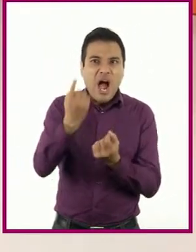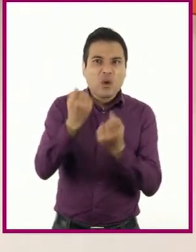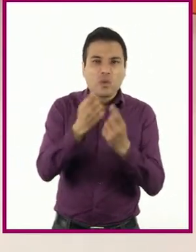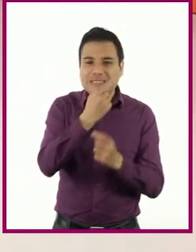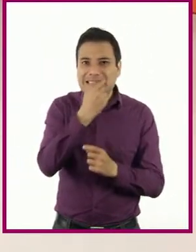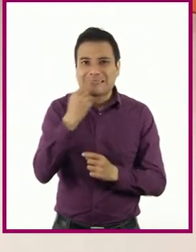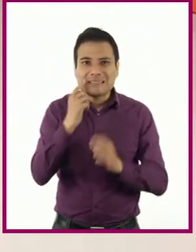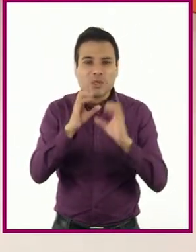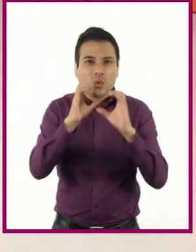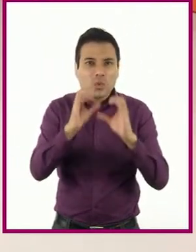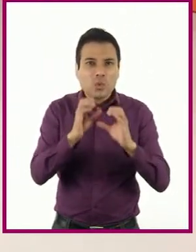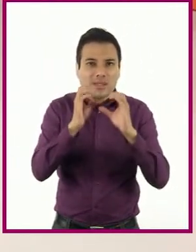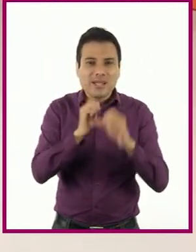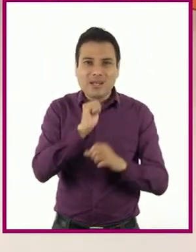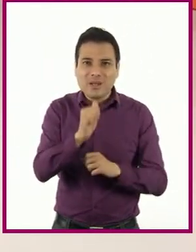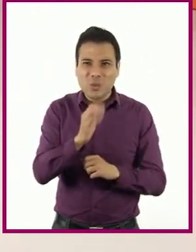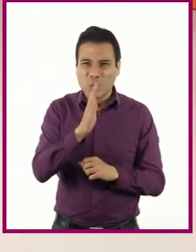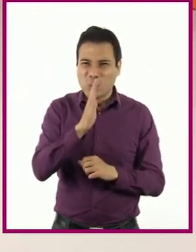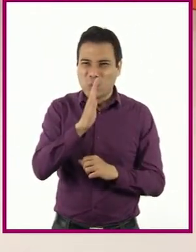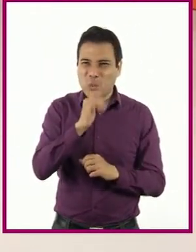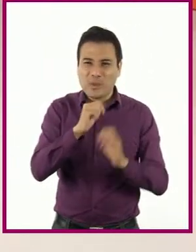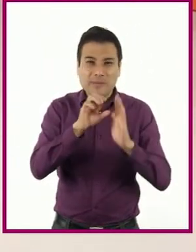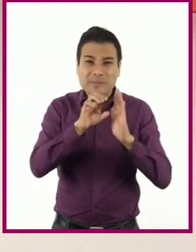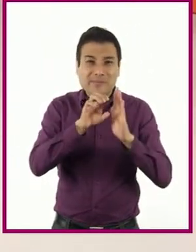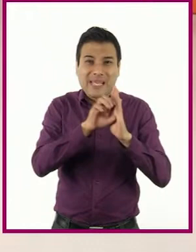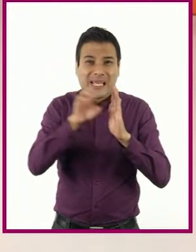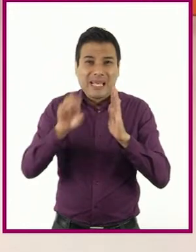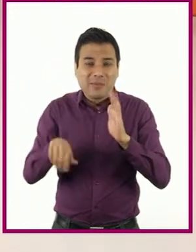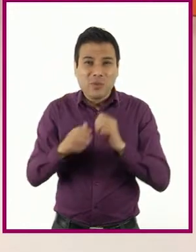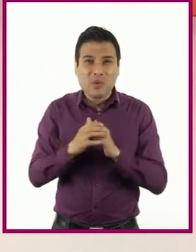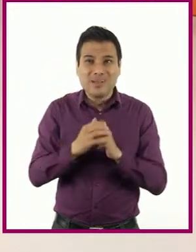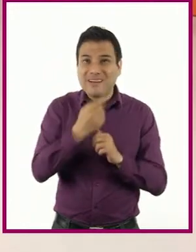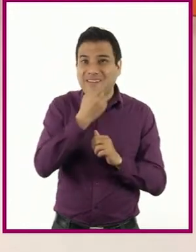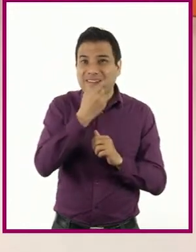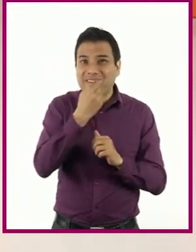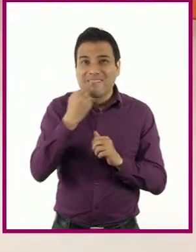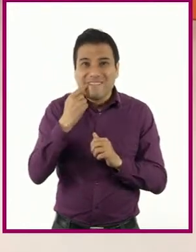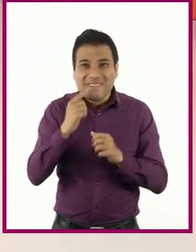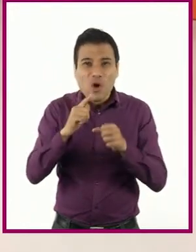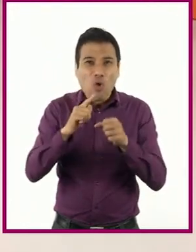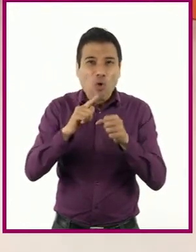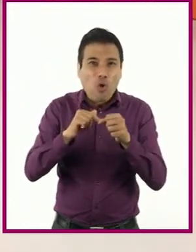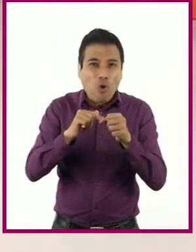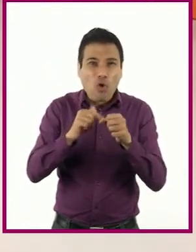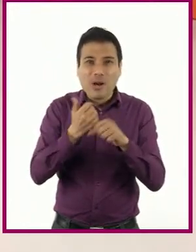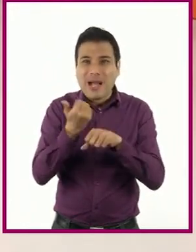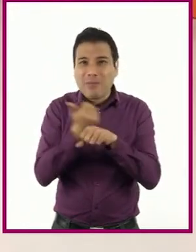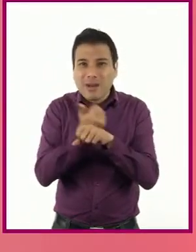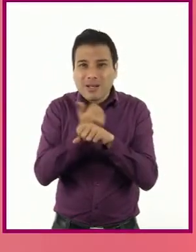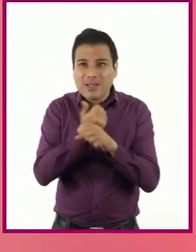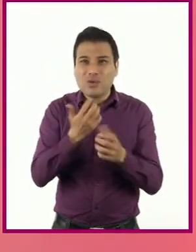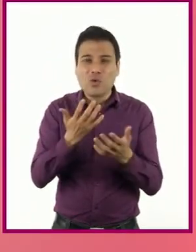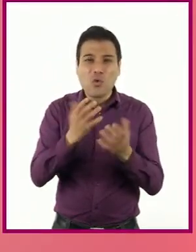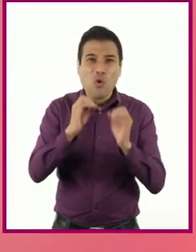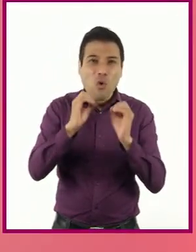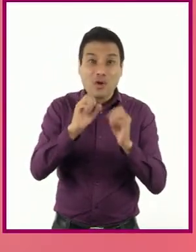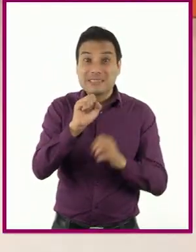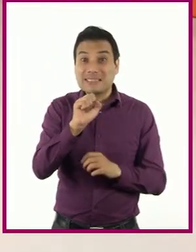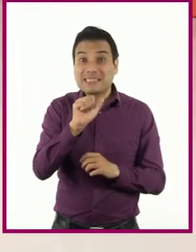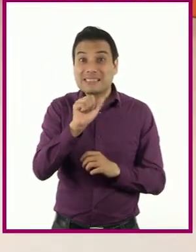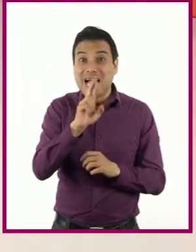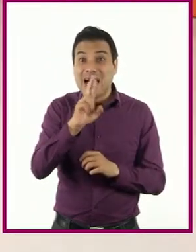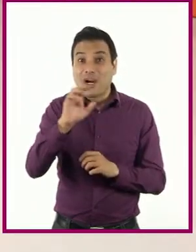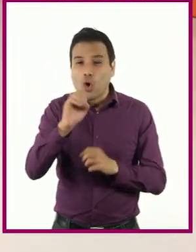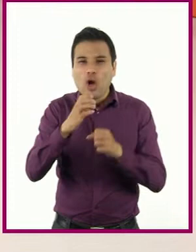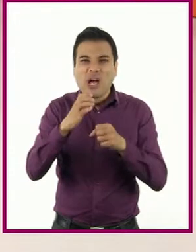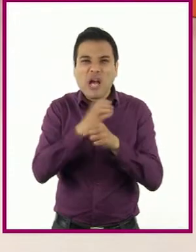hecho, no me había puesto a pensar que si una dentadura se encuentra pigmentada, con caries o con sarro, es sinónimo de una